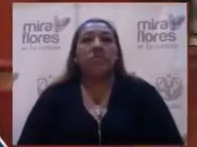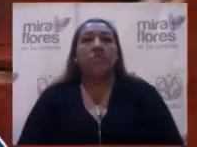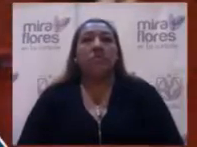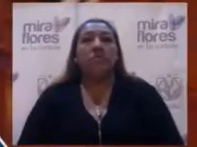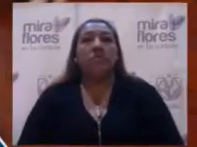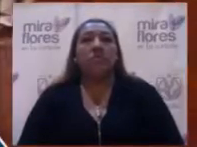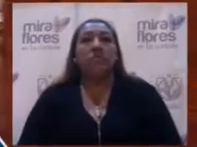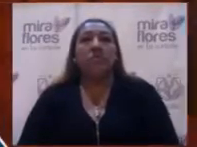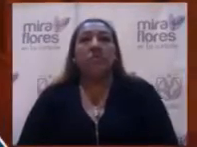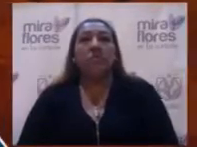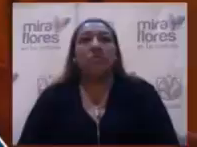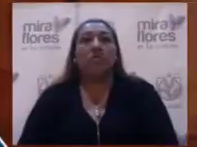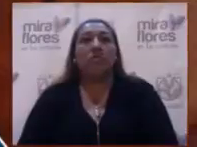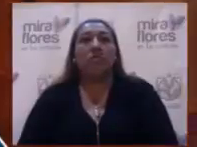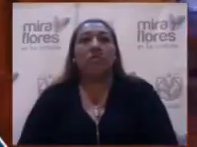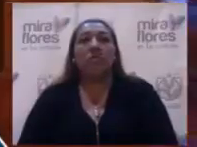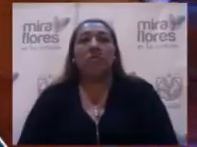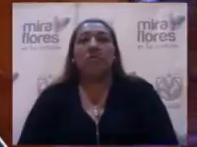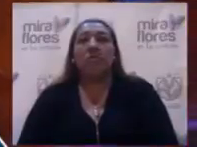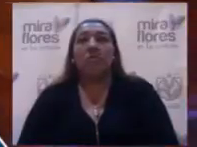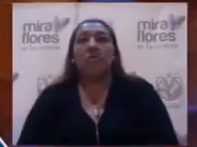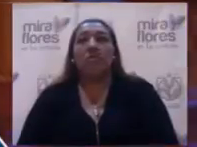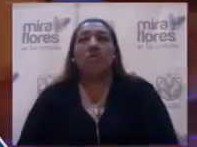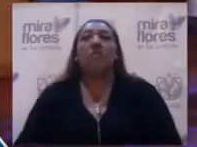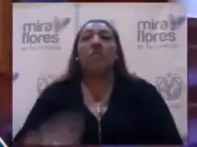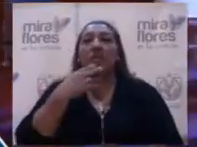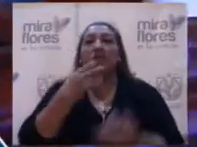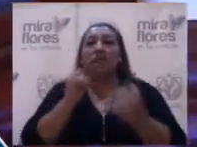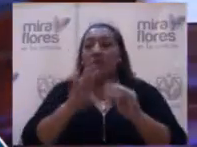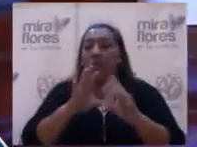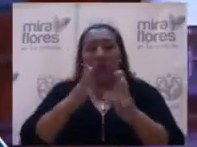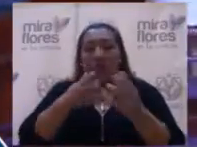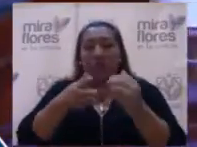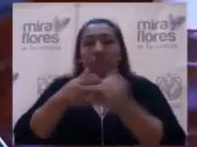O mejor dicho, intervención, más que informe. Señor De Albertis.